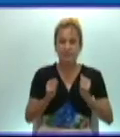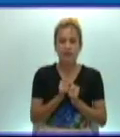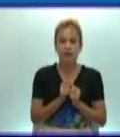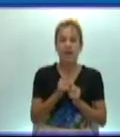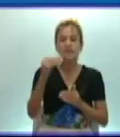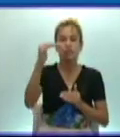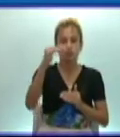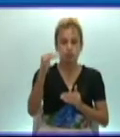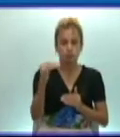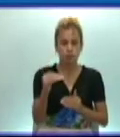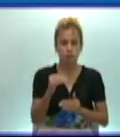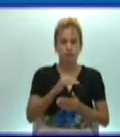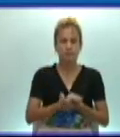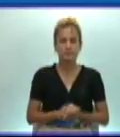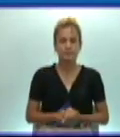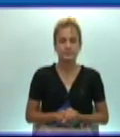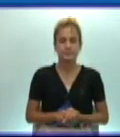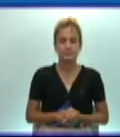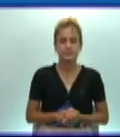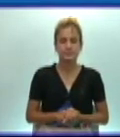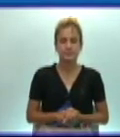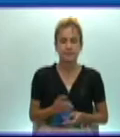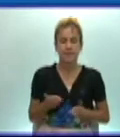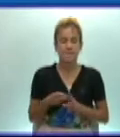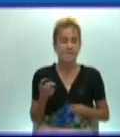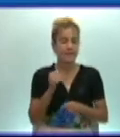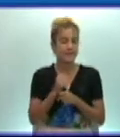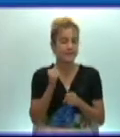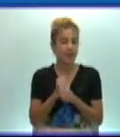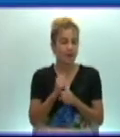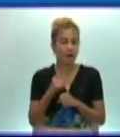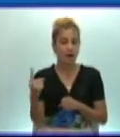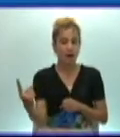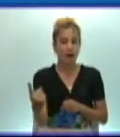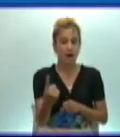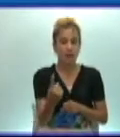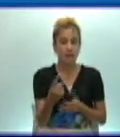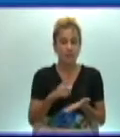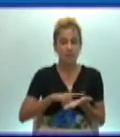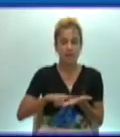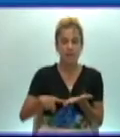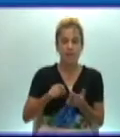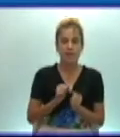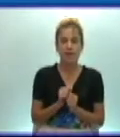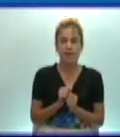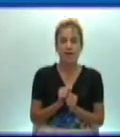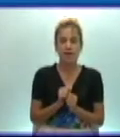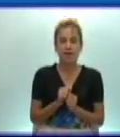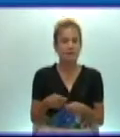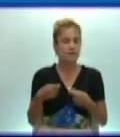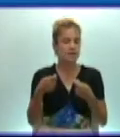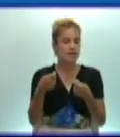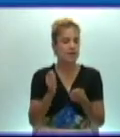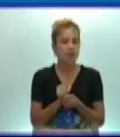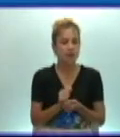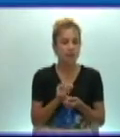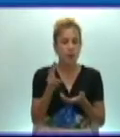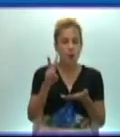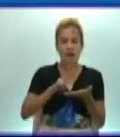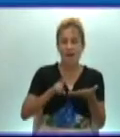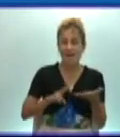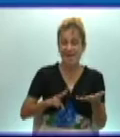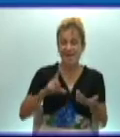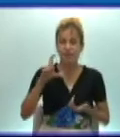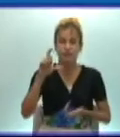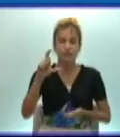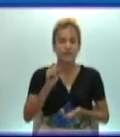su estructura. Para estar trabajando durante la semana, les sugerimos el leer los